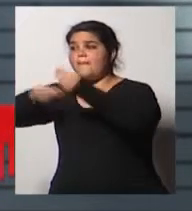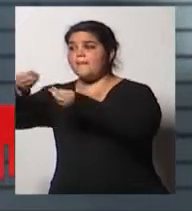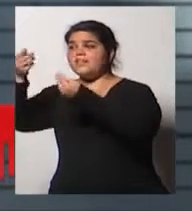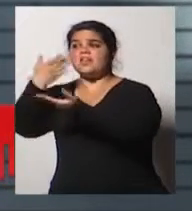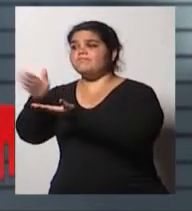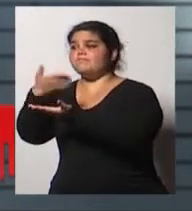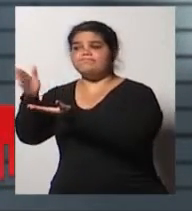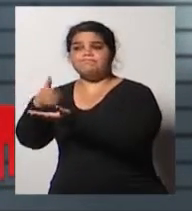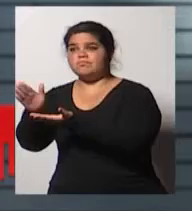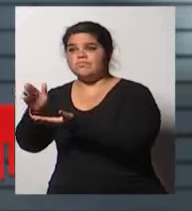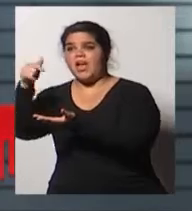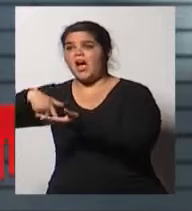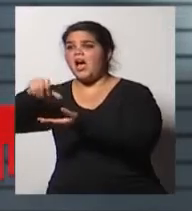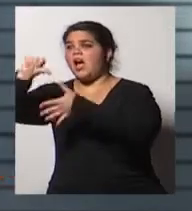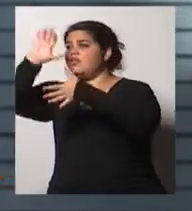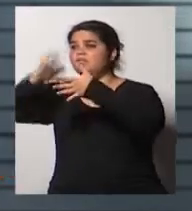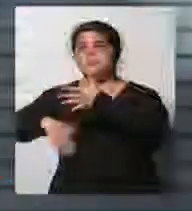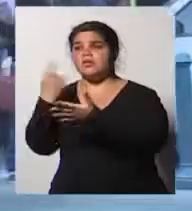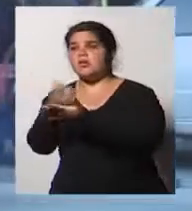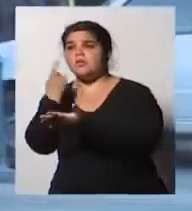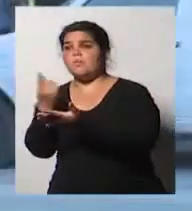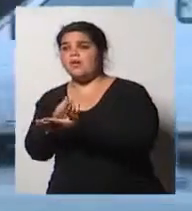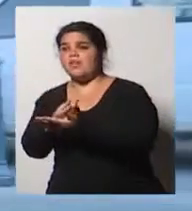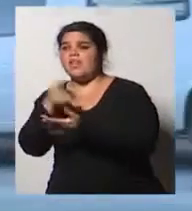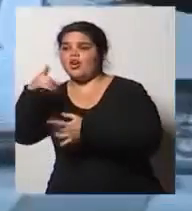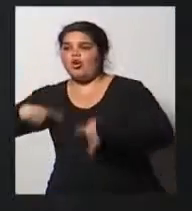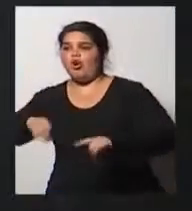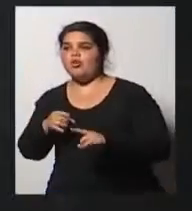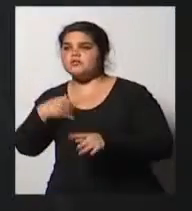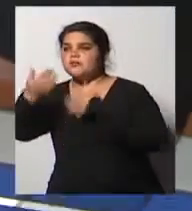ya no puede sostener más la mentira que viene sosteniendo.